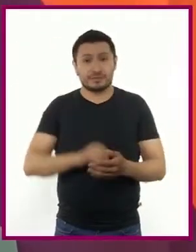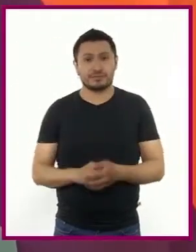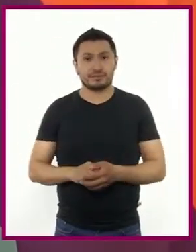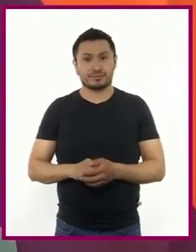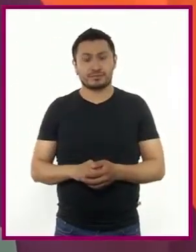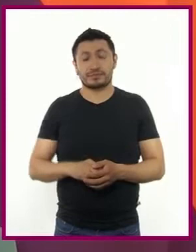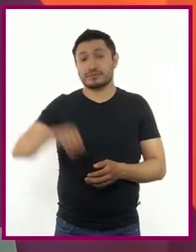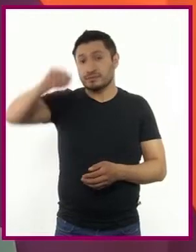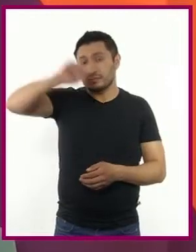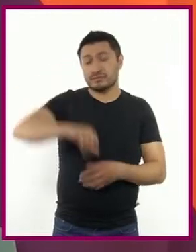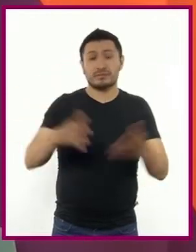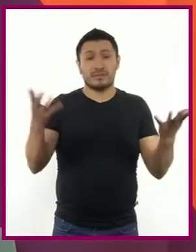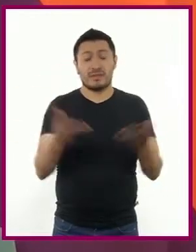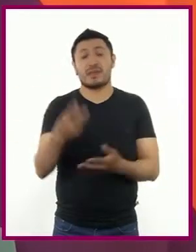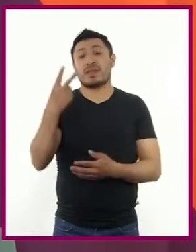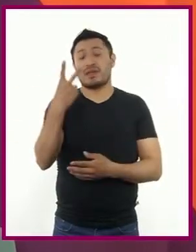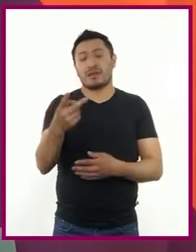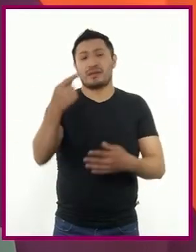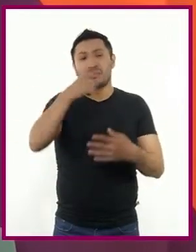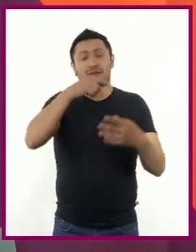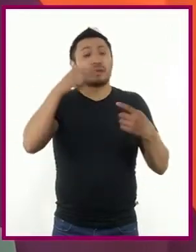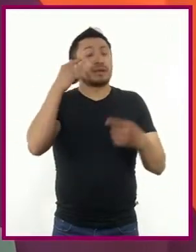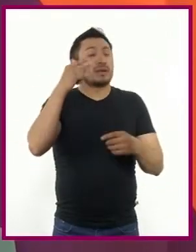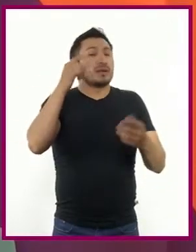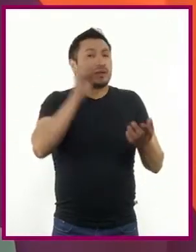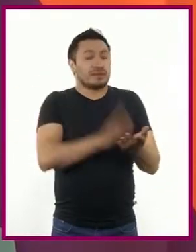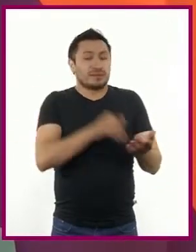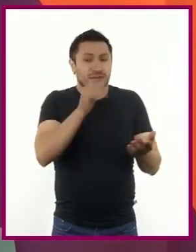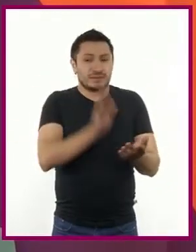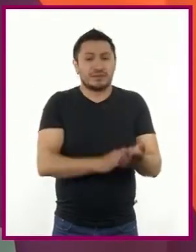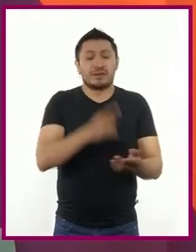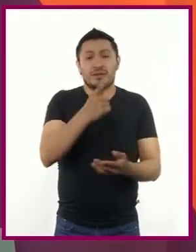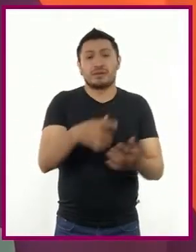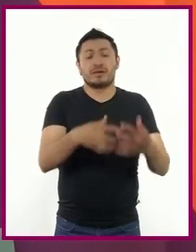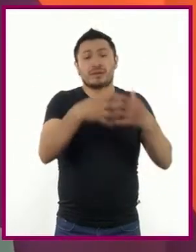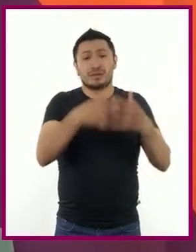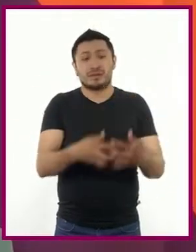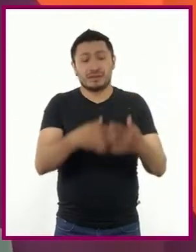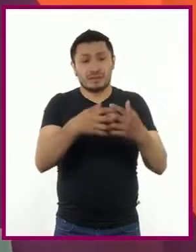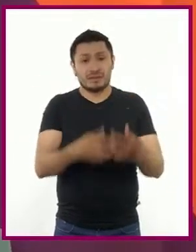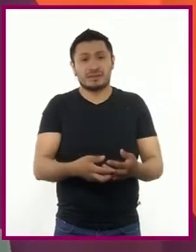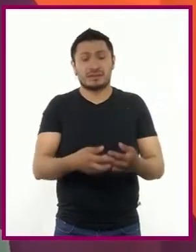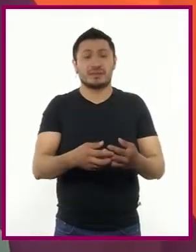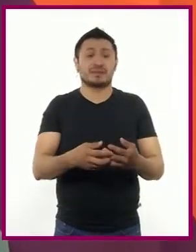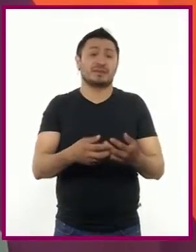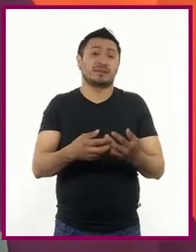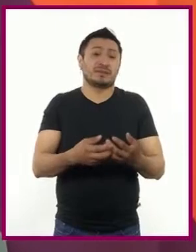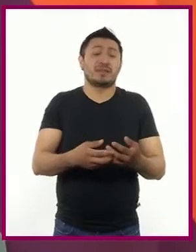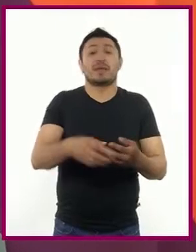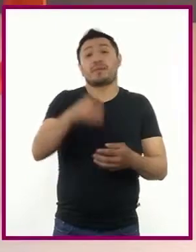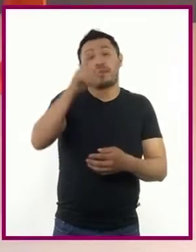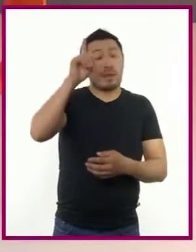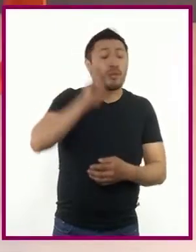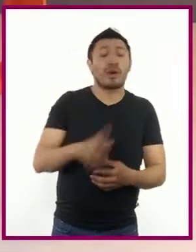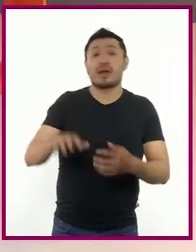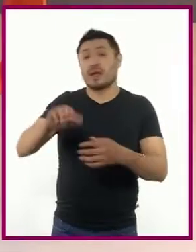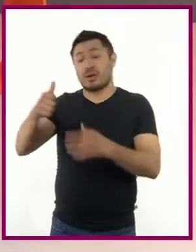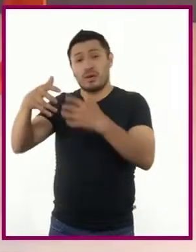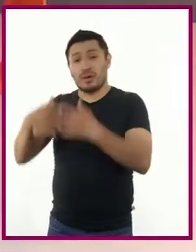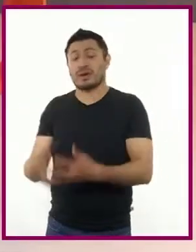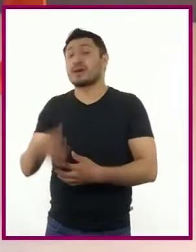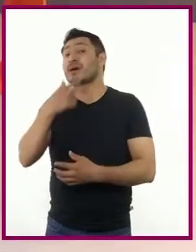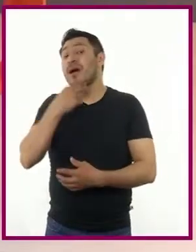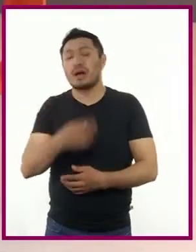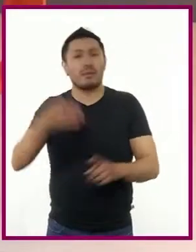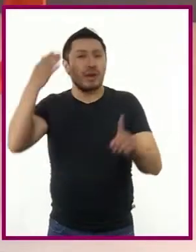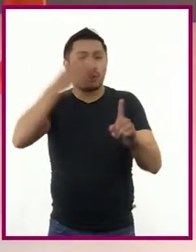dos monografías, una sobre el sistema reproductor femenino y otra sobre el sistema reproductor masculino, con el objetivo